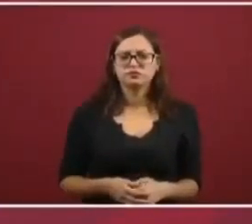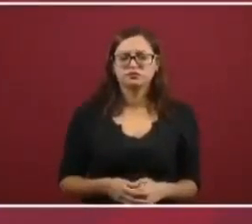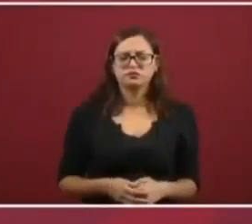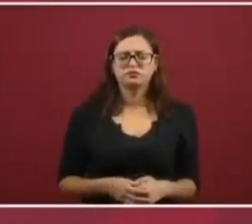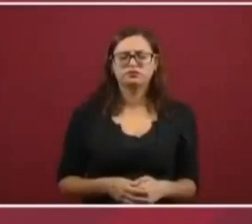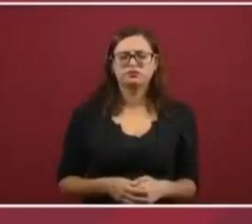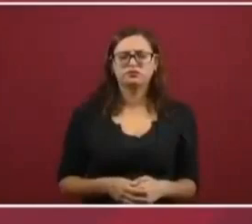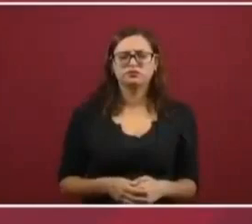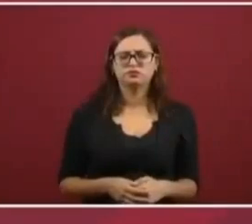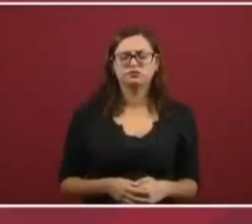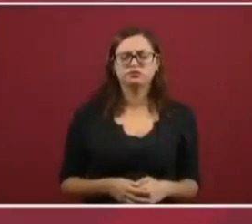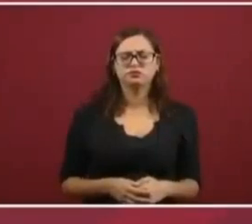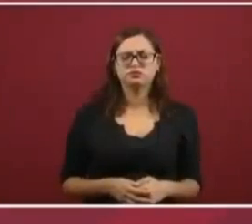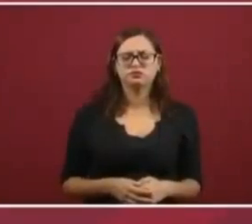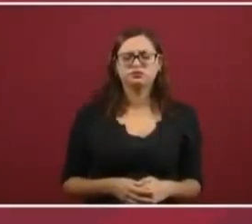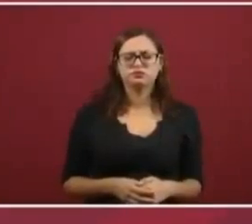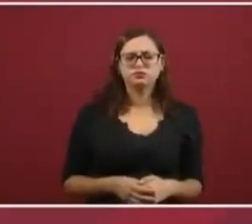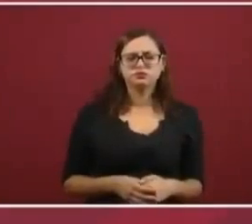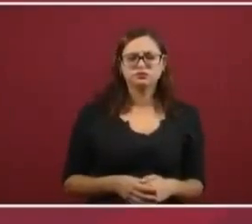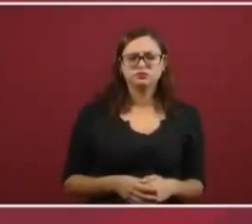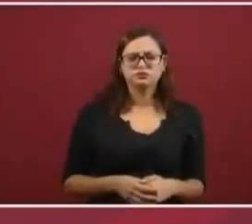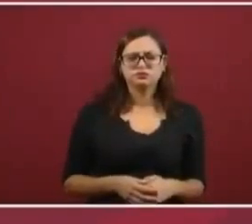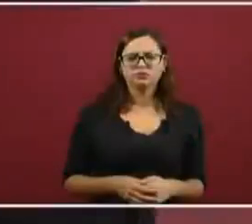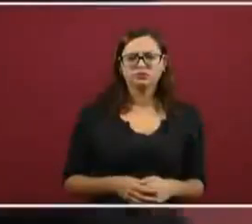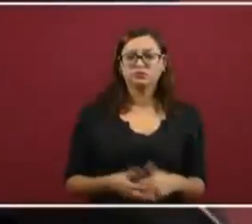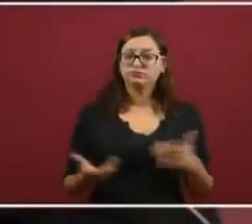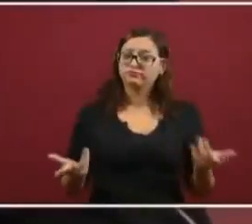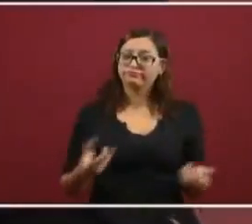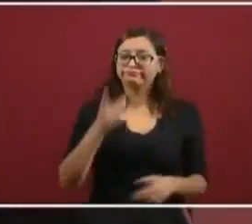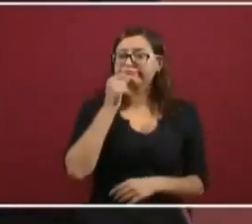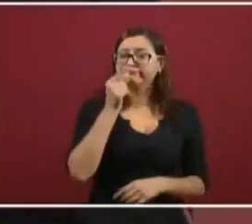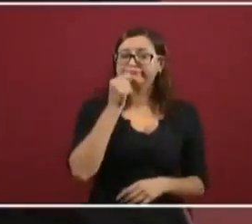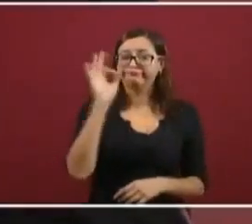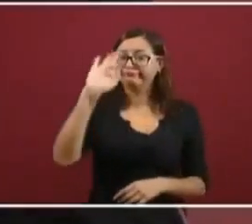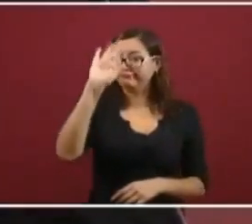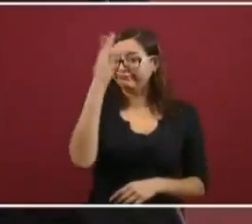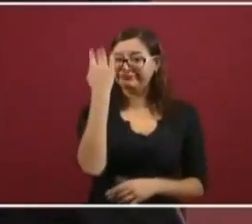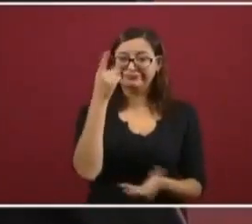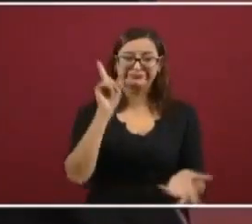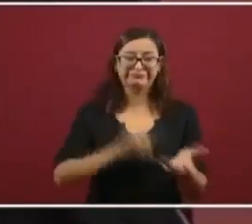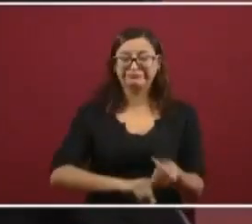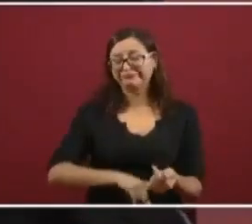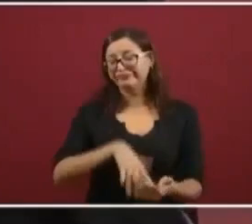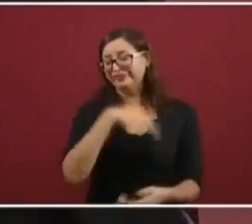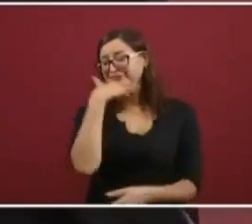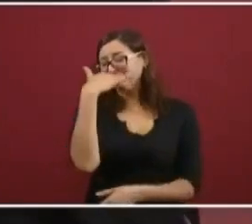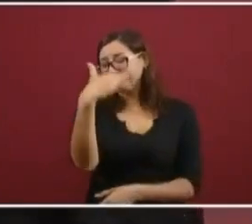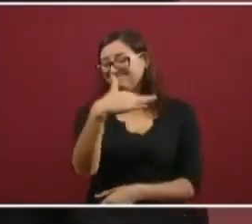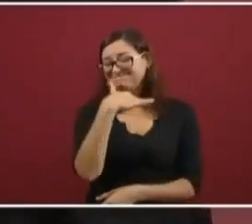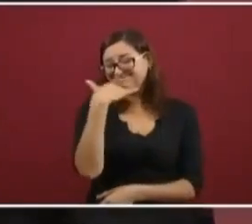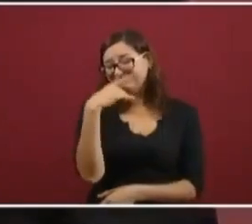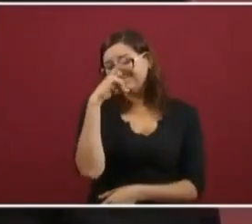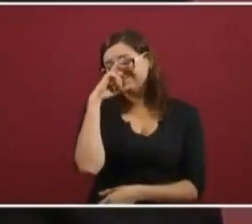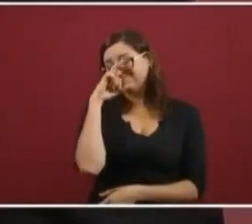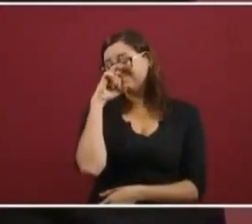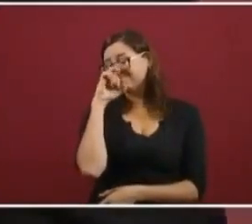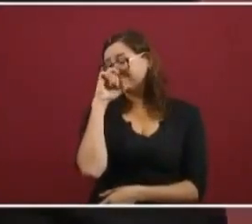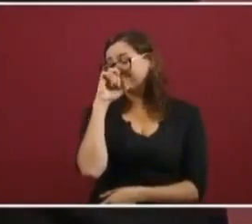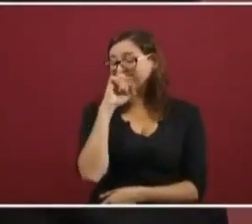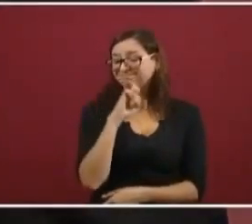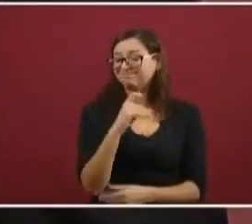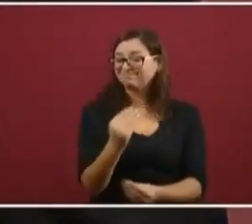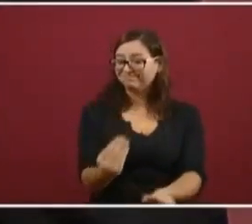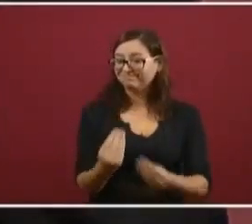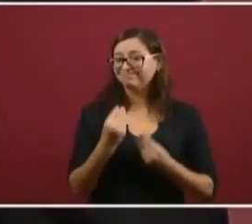que ya estaba muy descompuesta muy echada a perder esa